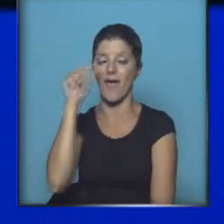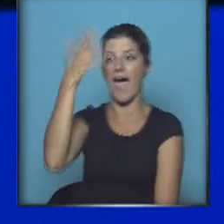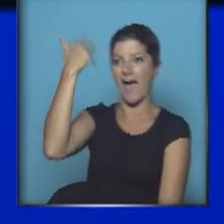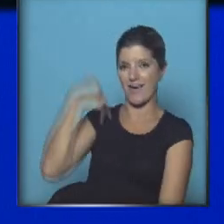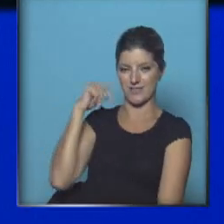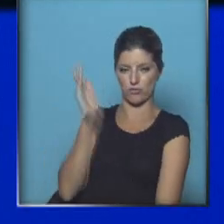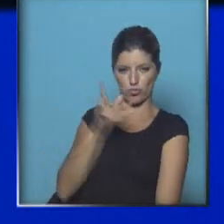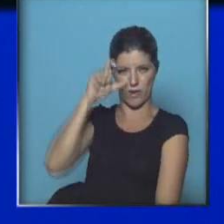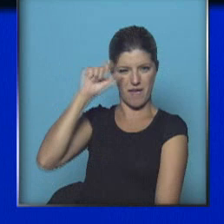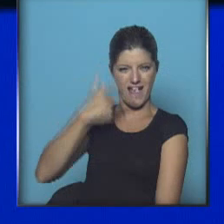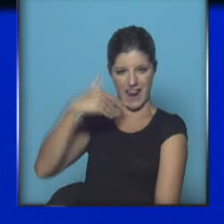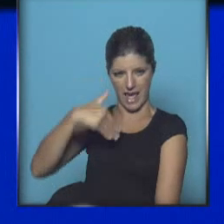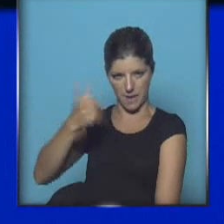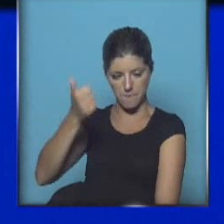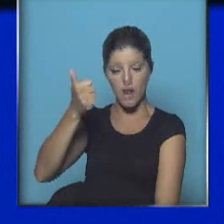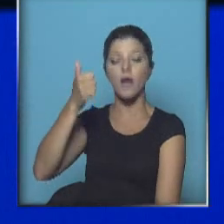que estaba